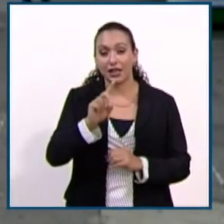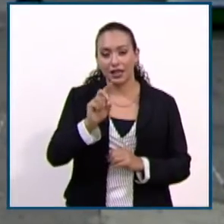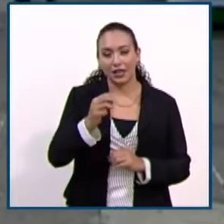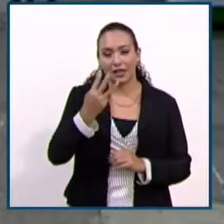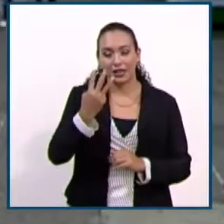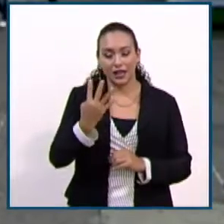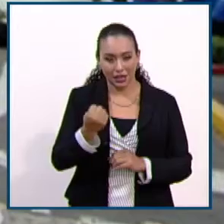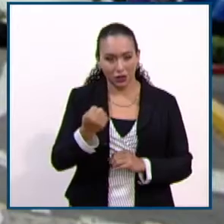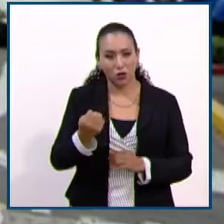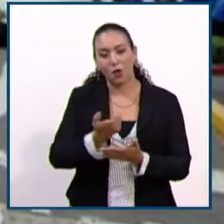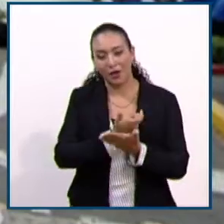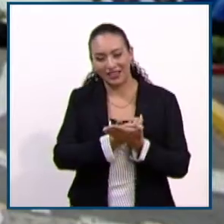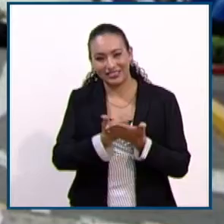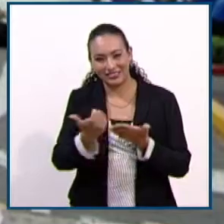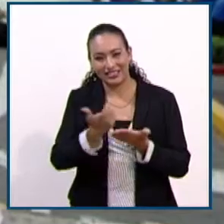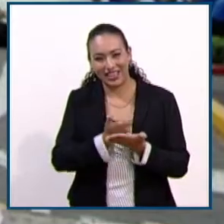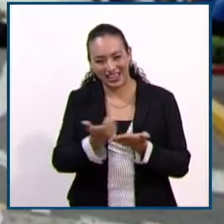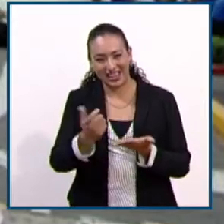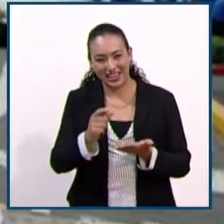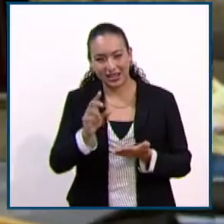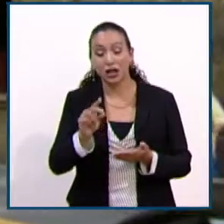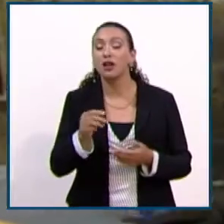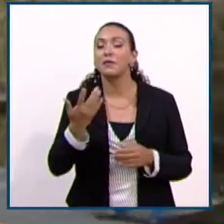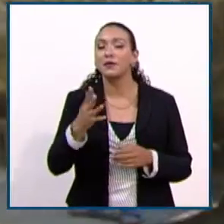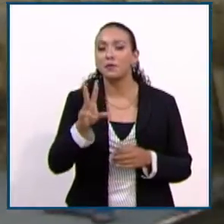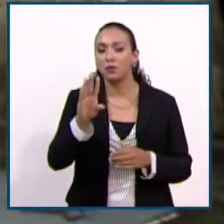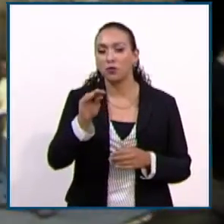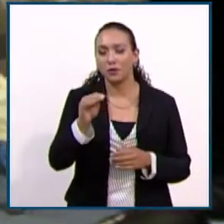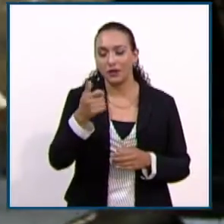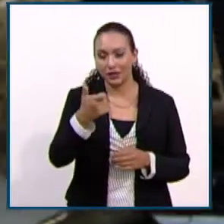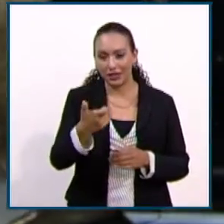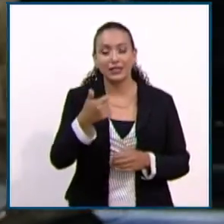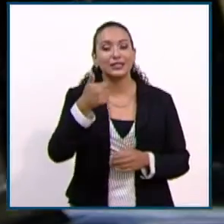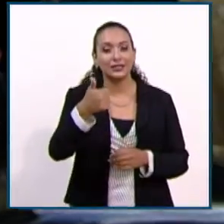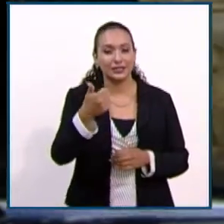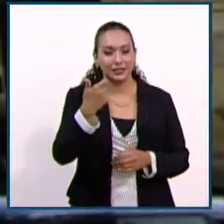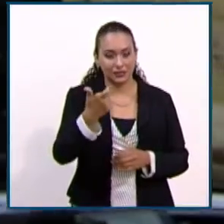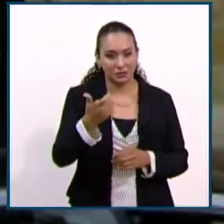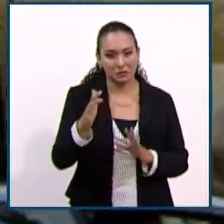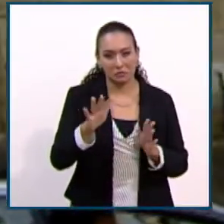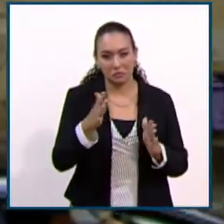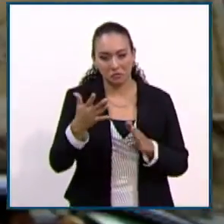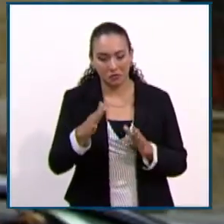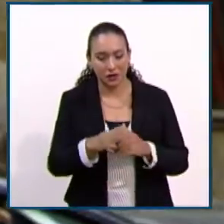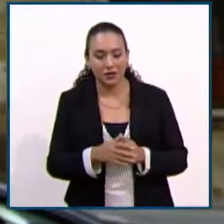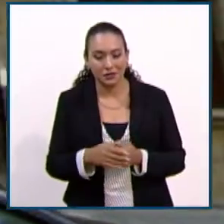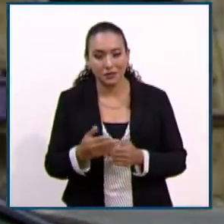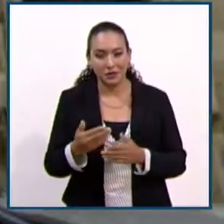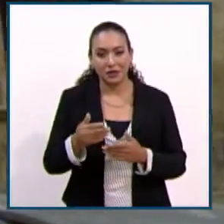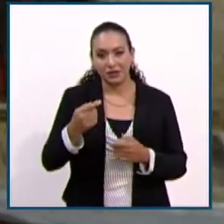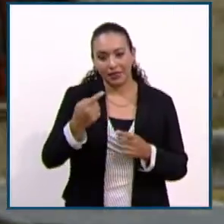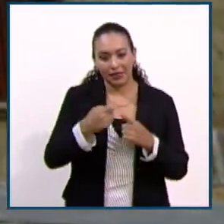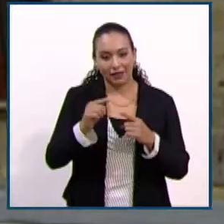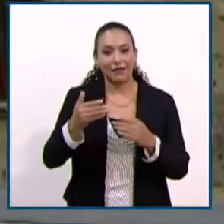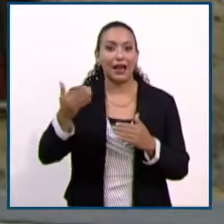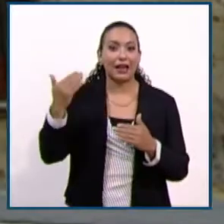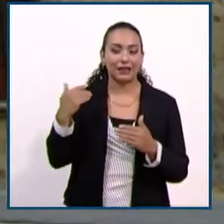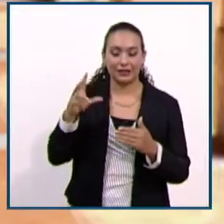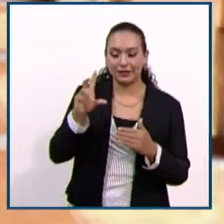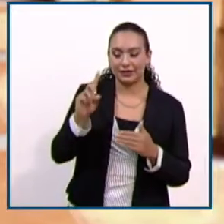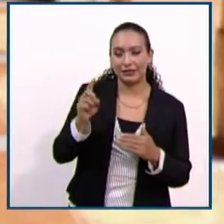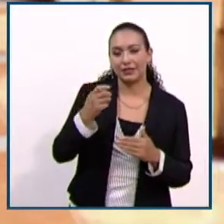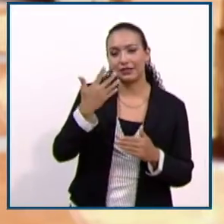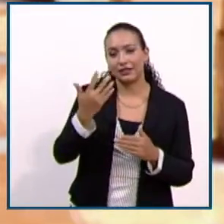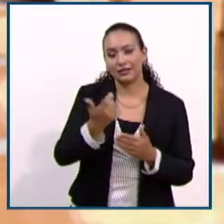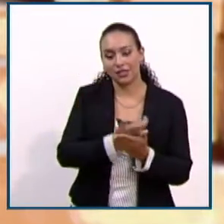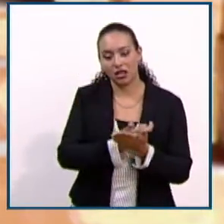que a valor presente equivale a 96 pesos, cantidad que contrasta con el monto máximo anterior que ascendía a 35